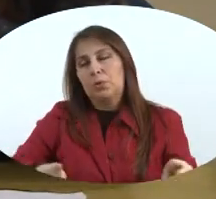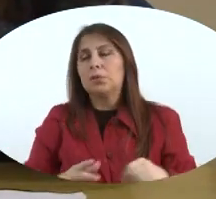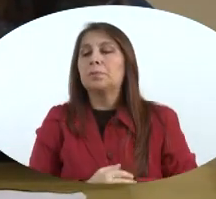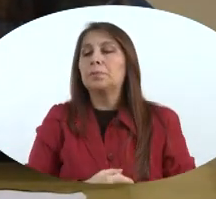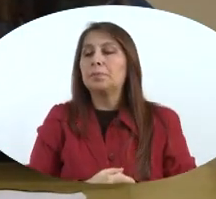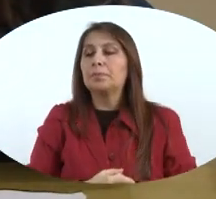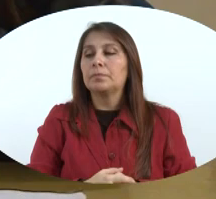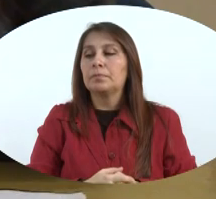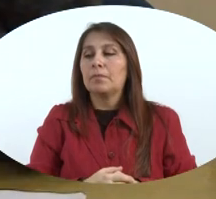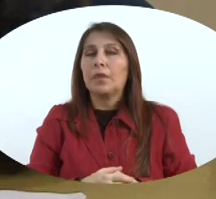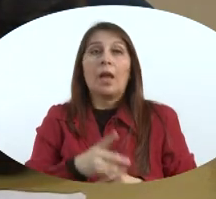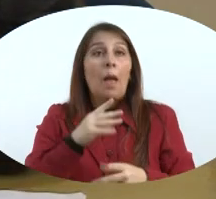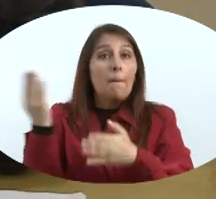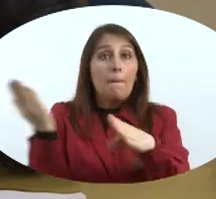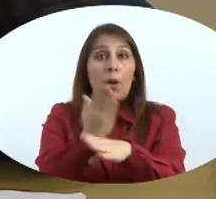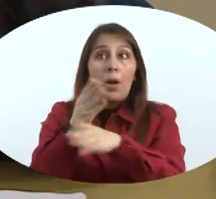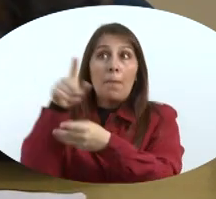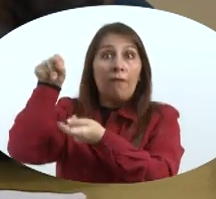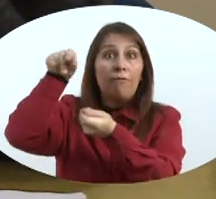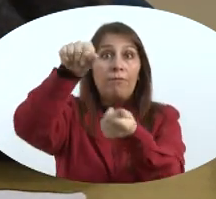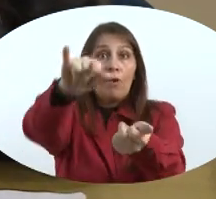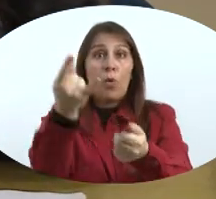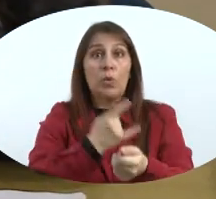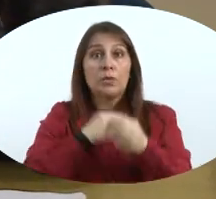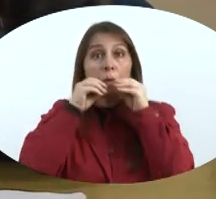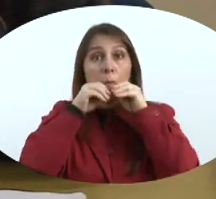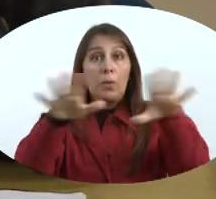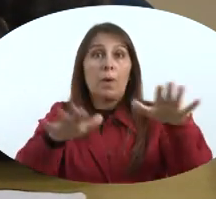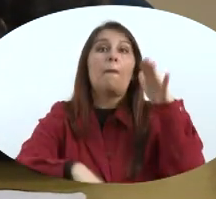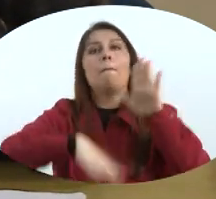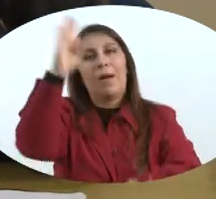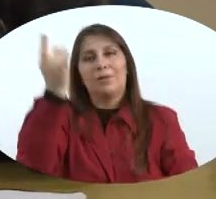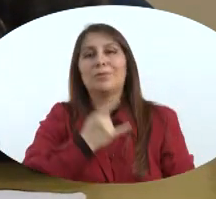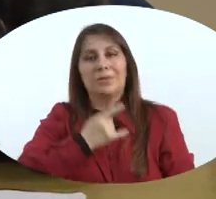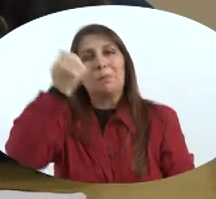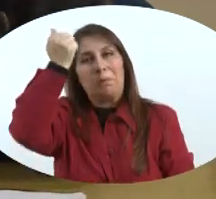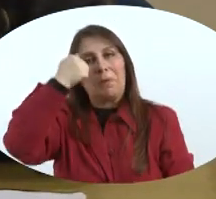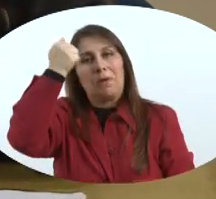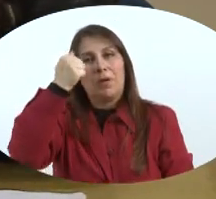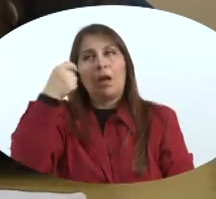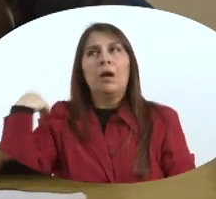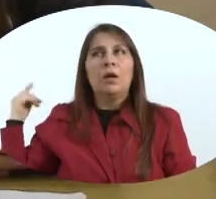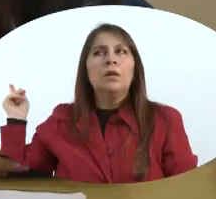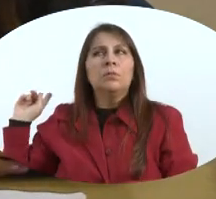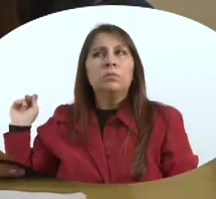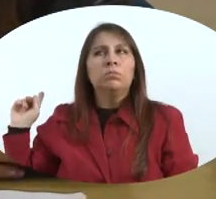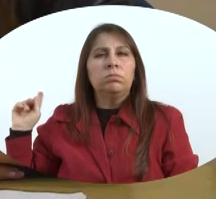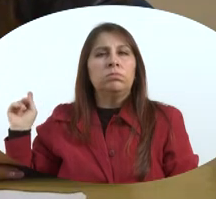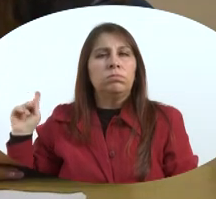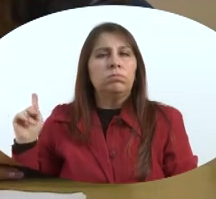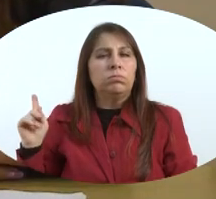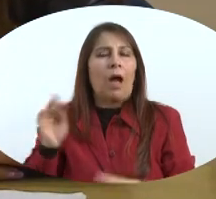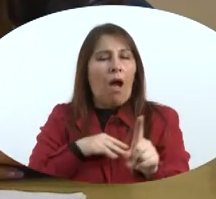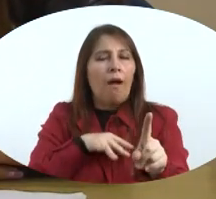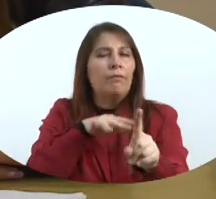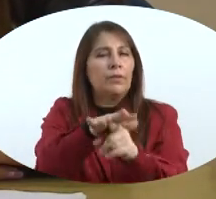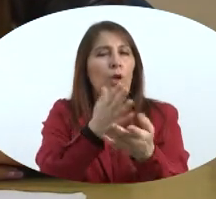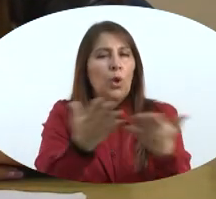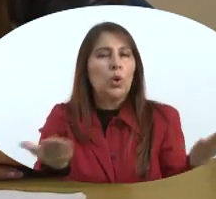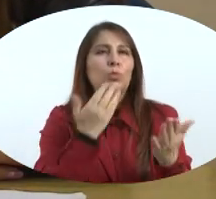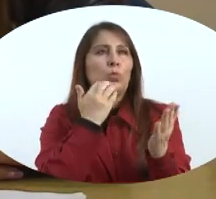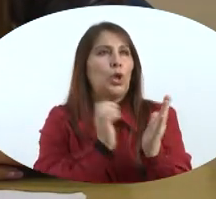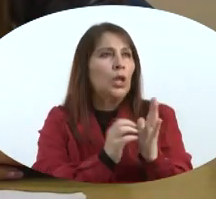el problema de financiación de la universidad pública en particular de la universidad pedagógica ha venido haciendo mella en algunas cuestiones el